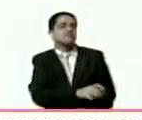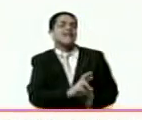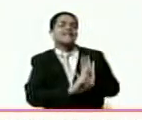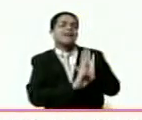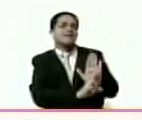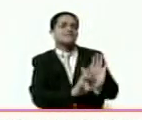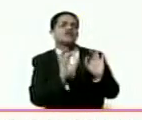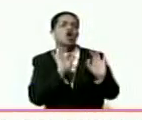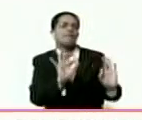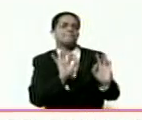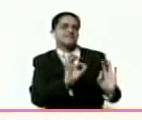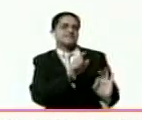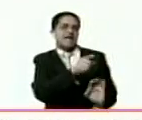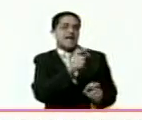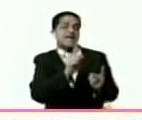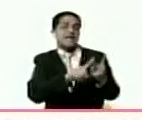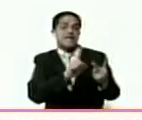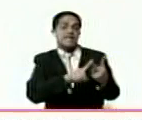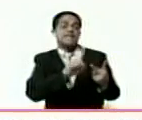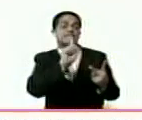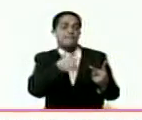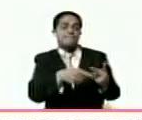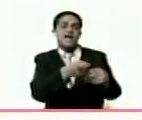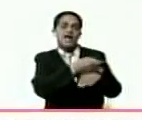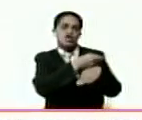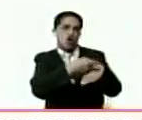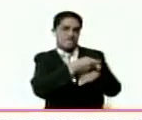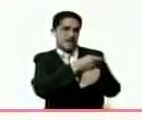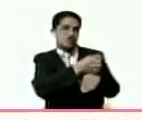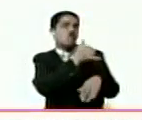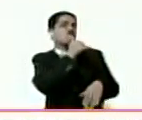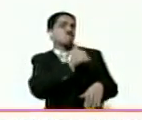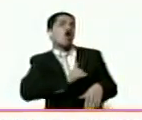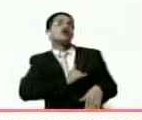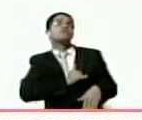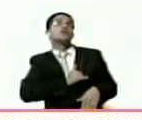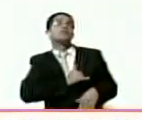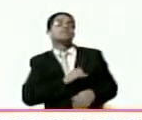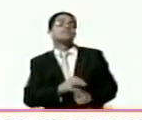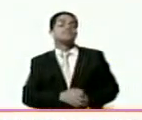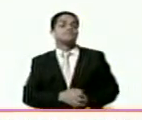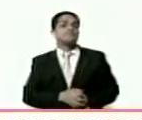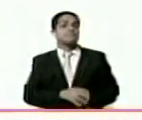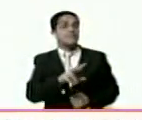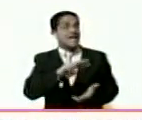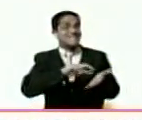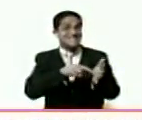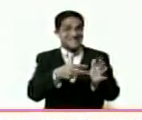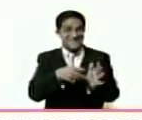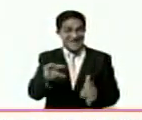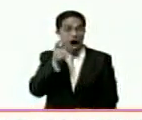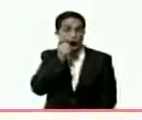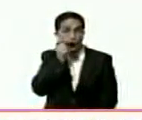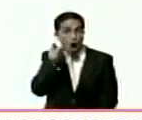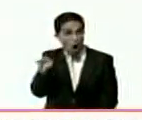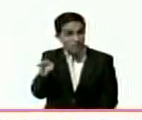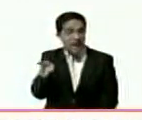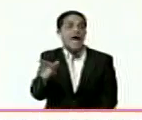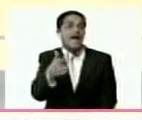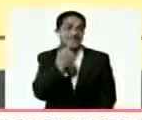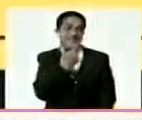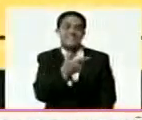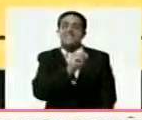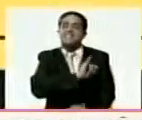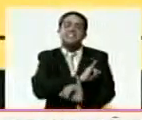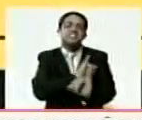Elliot Abrams y el Departamento de Estado a medida que esto avanzaba. Es decir, el señor Fowler reconoce que sabían